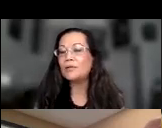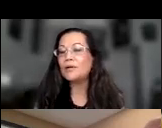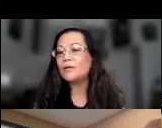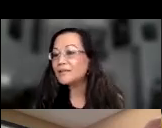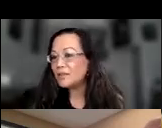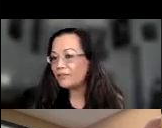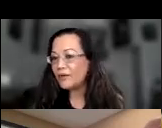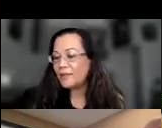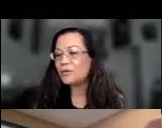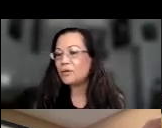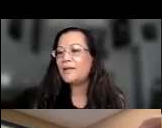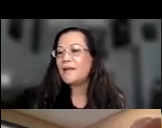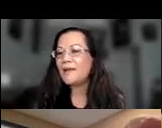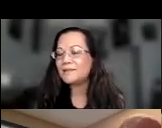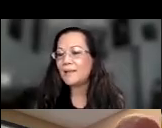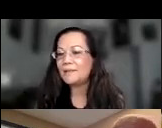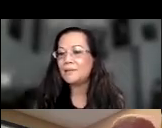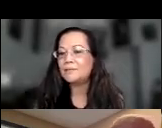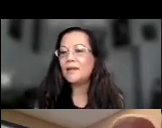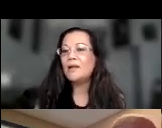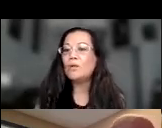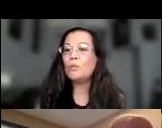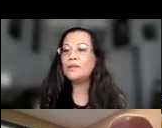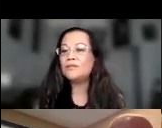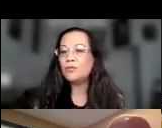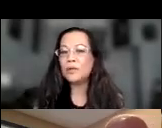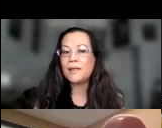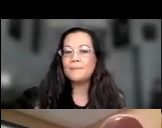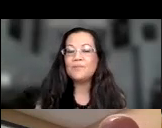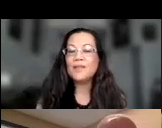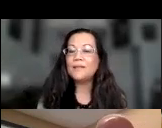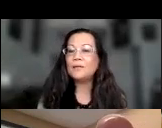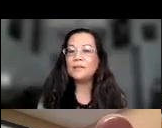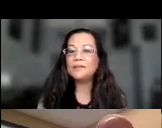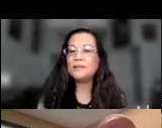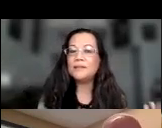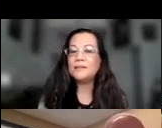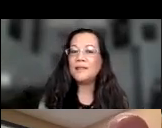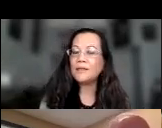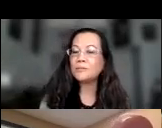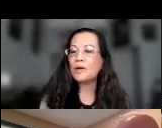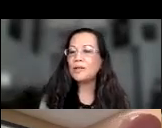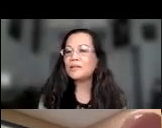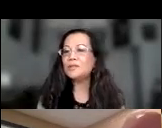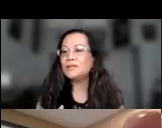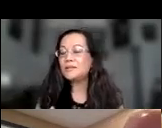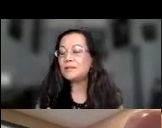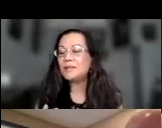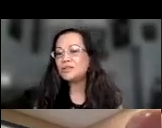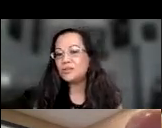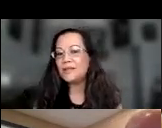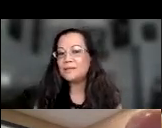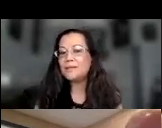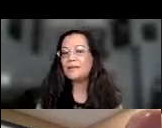28 centros regionales para poder permitir fondos adicionales de 1 a 40. Y esto